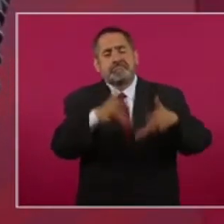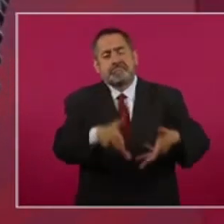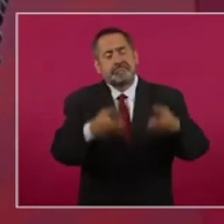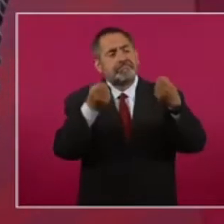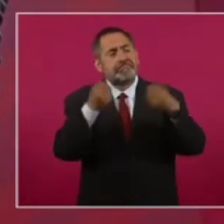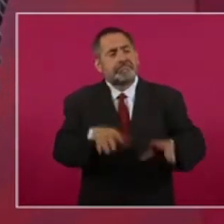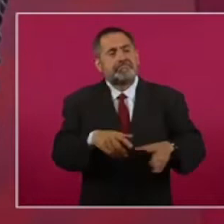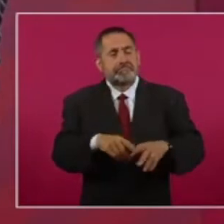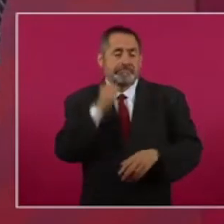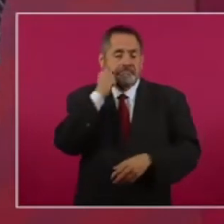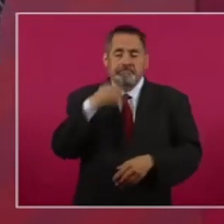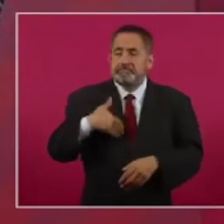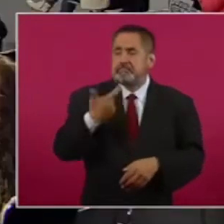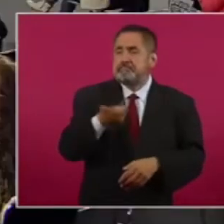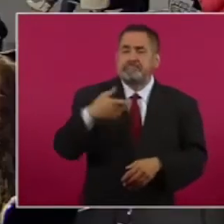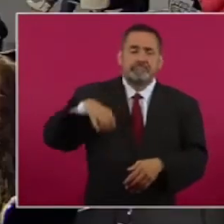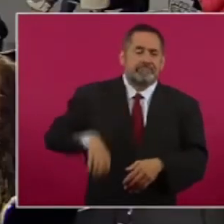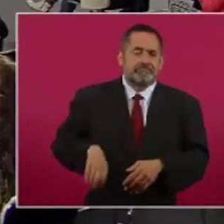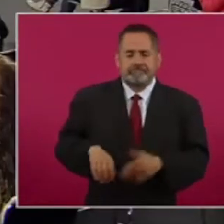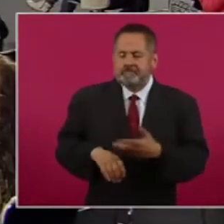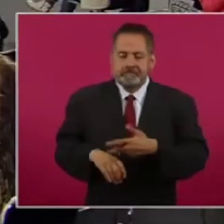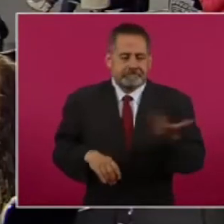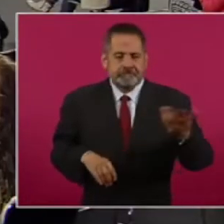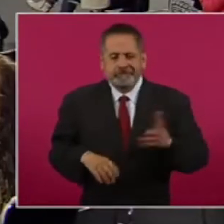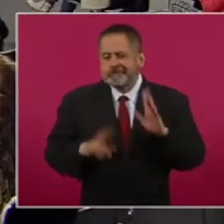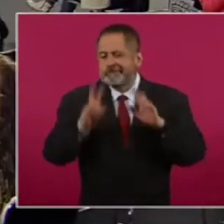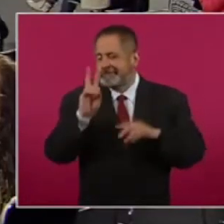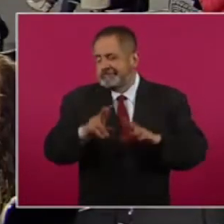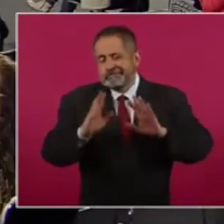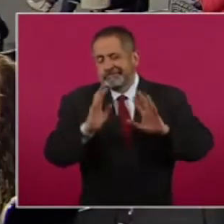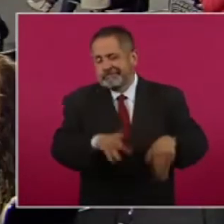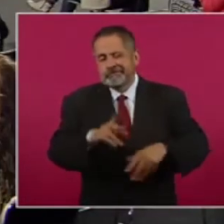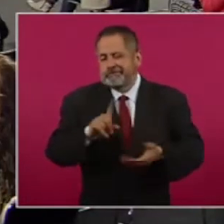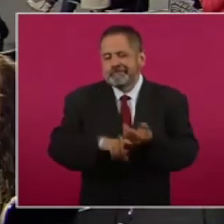echándose a perder, porque no les interesaba.